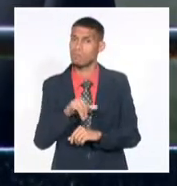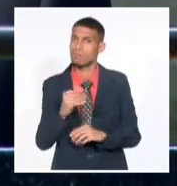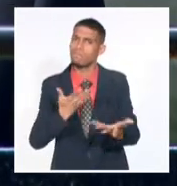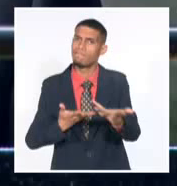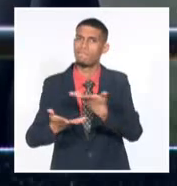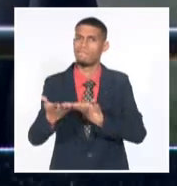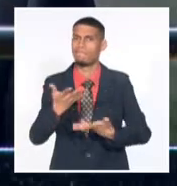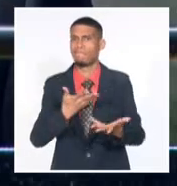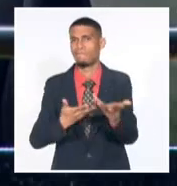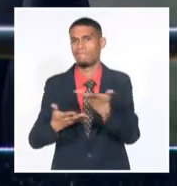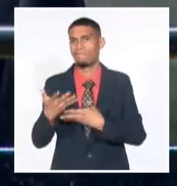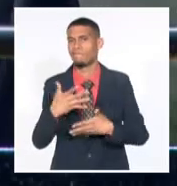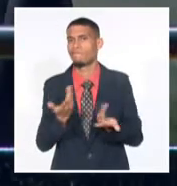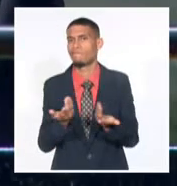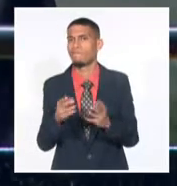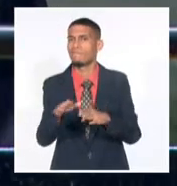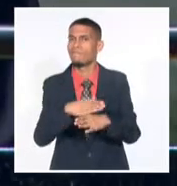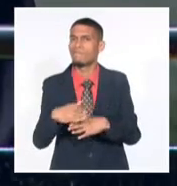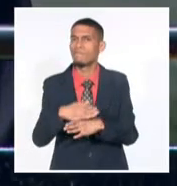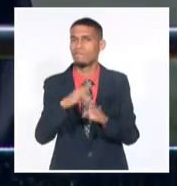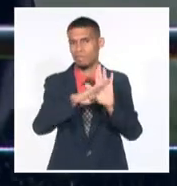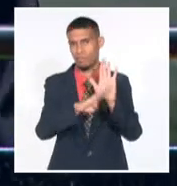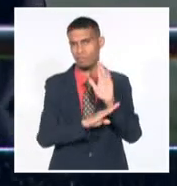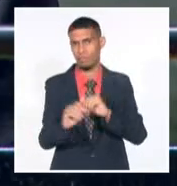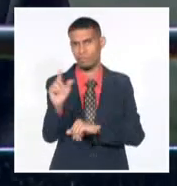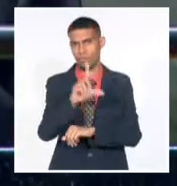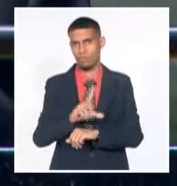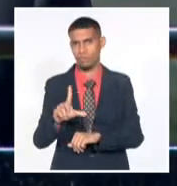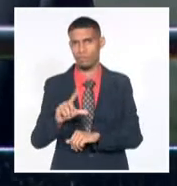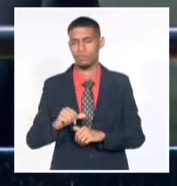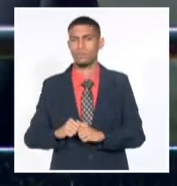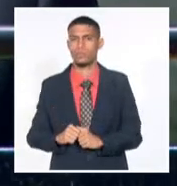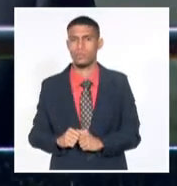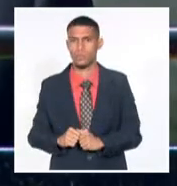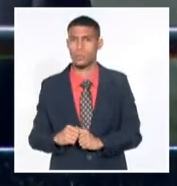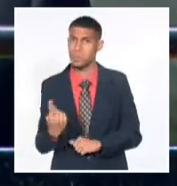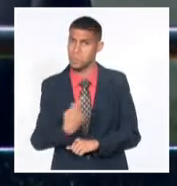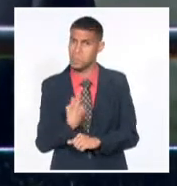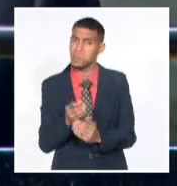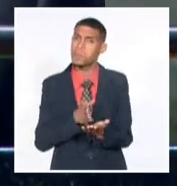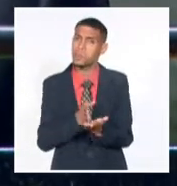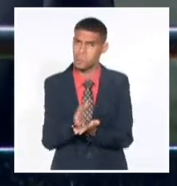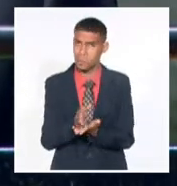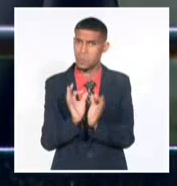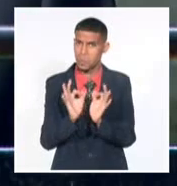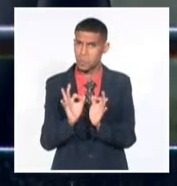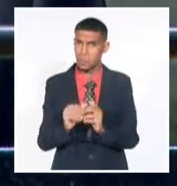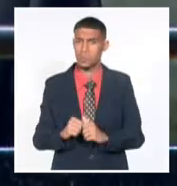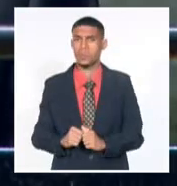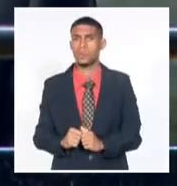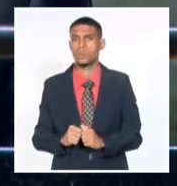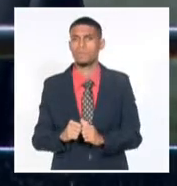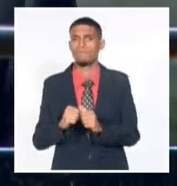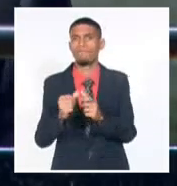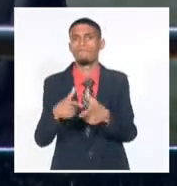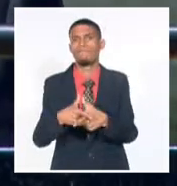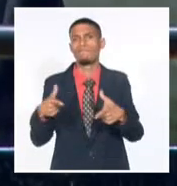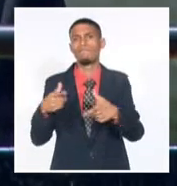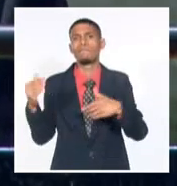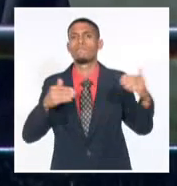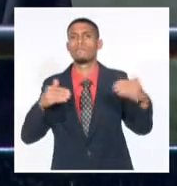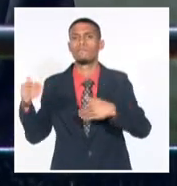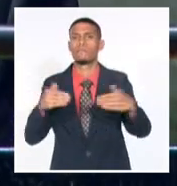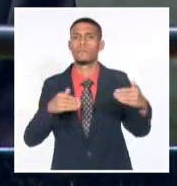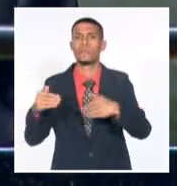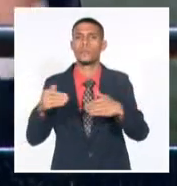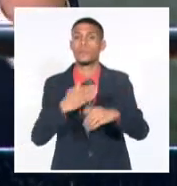ampliar los programas sociales. Seguiremos garantizando la creciente participación de